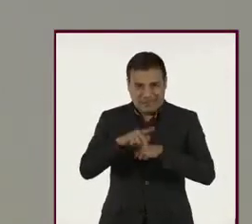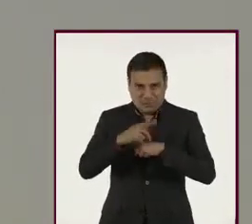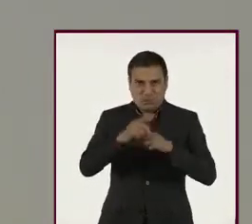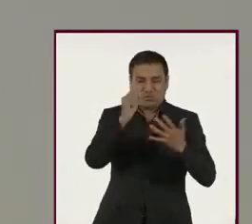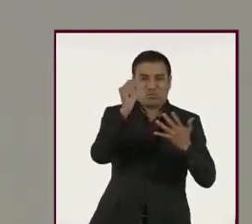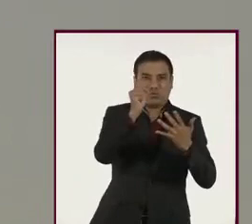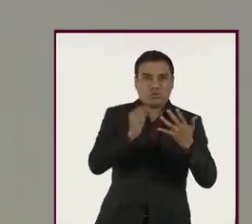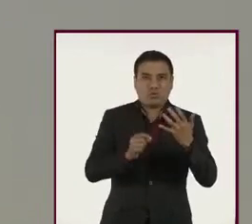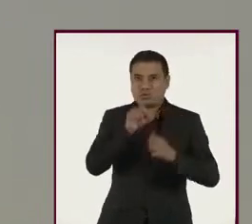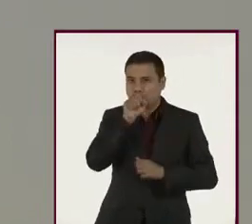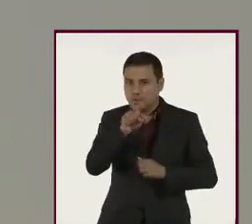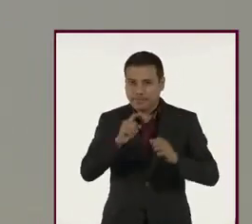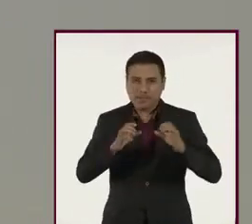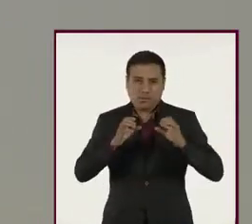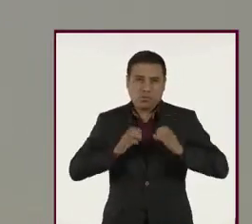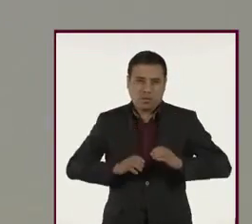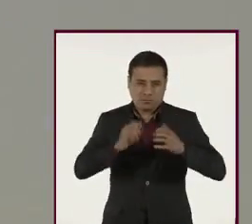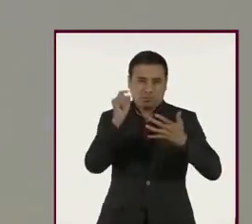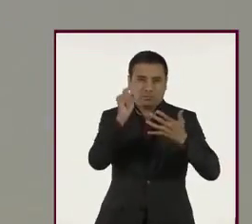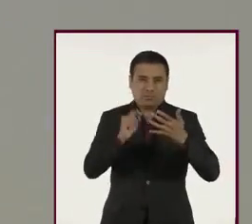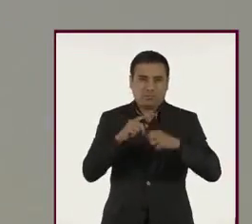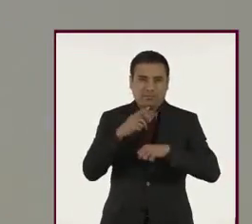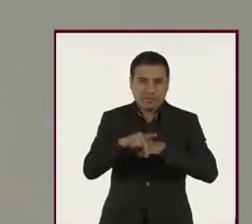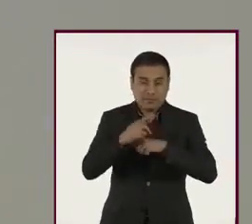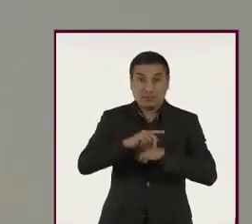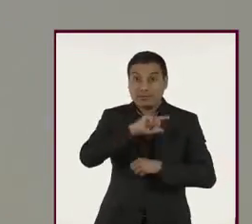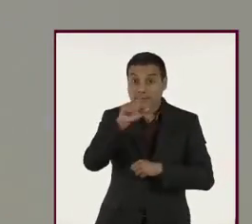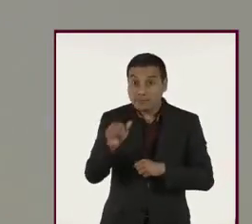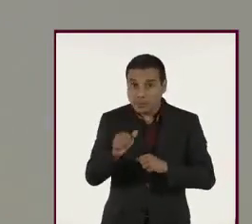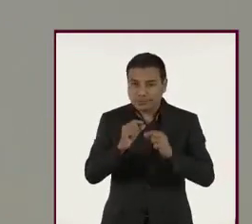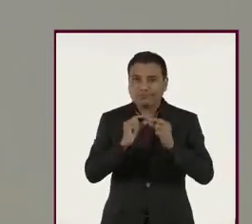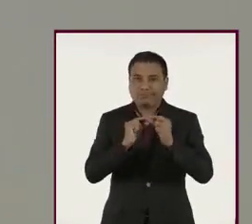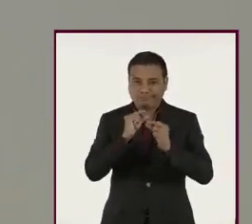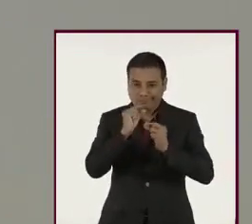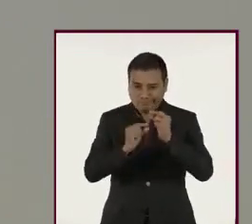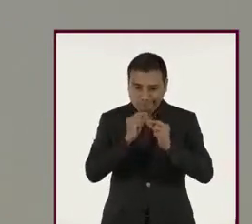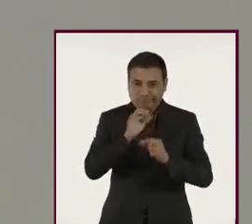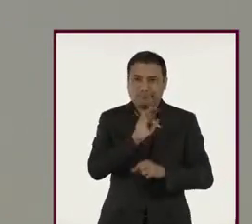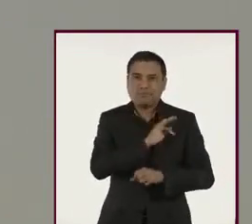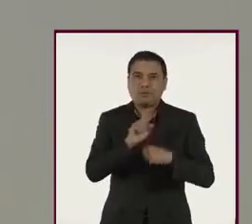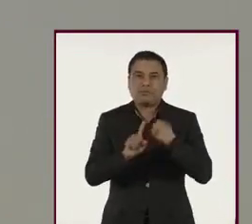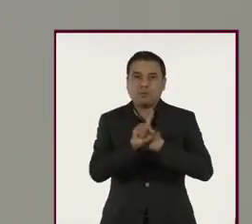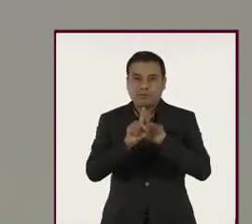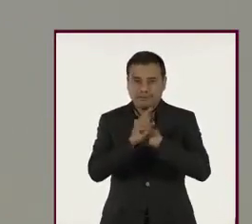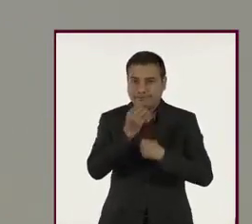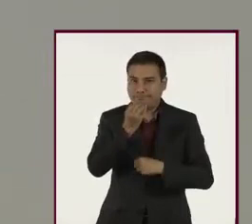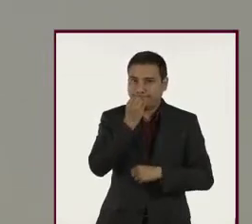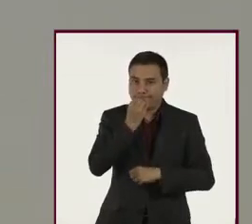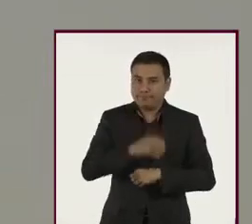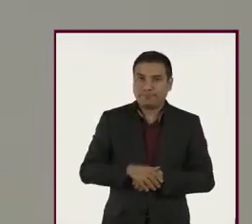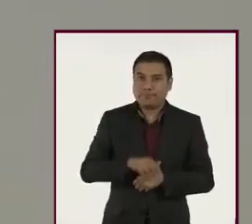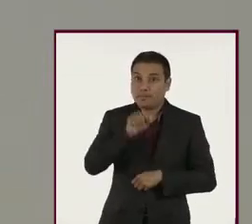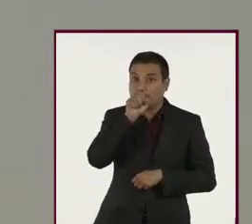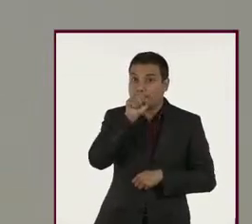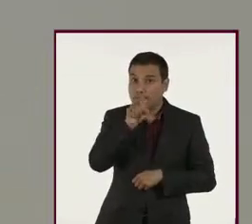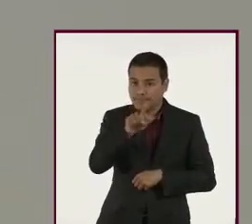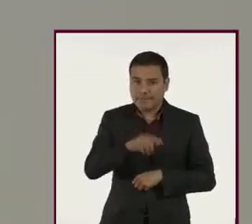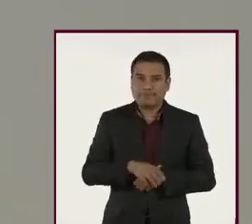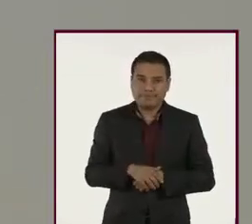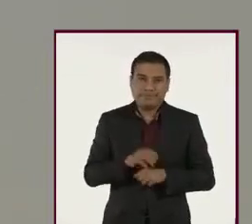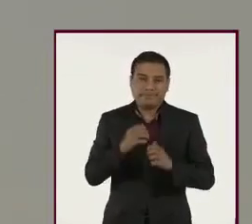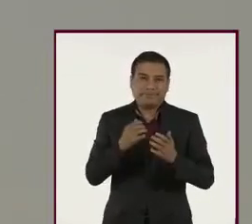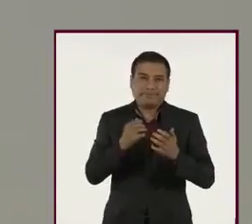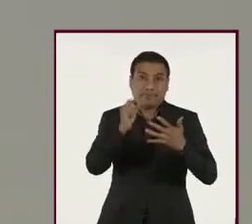etiológicos para que una persona llegue a desarrollar un trastorno de la conducta alimentaria, y también tiene que haber una ausencia de factores protectores para